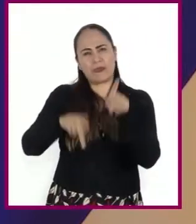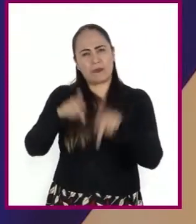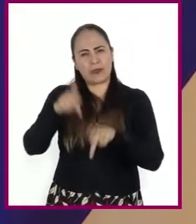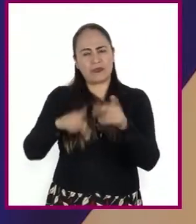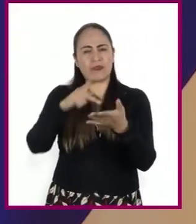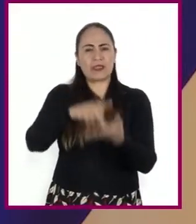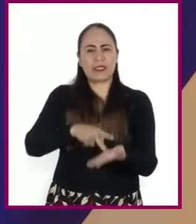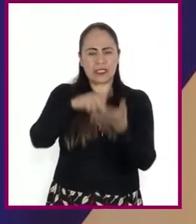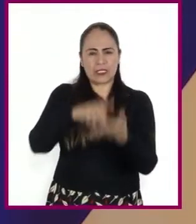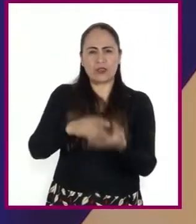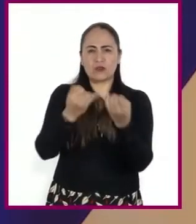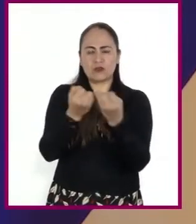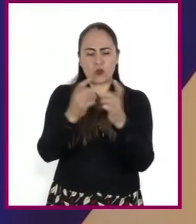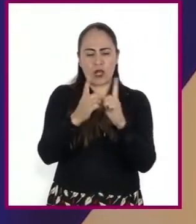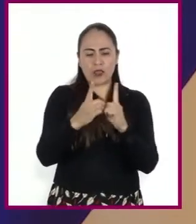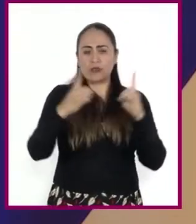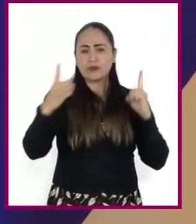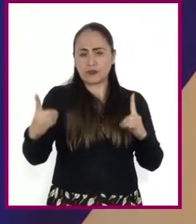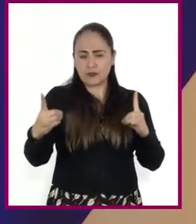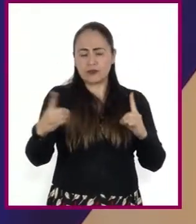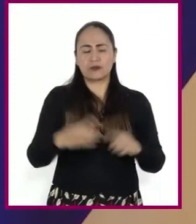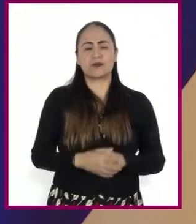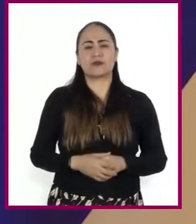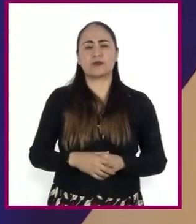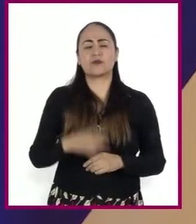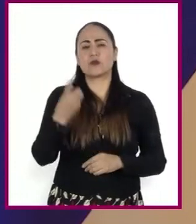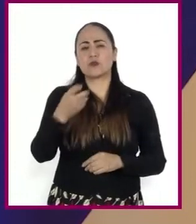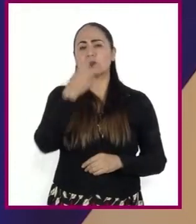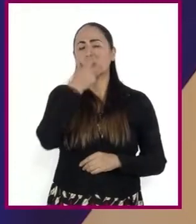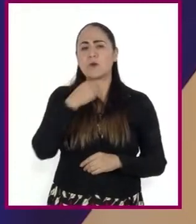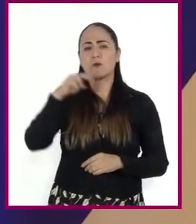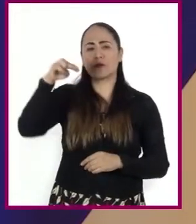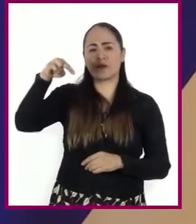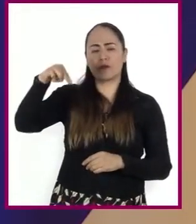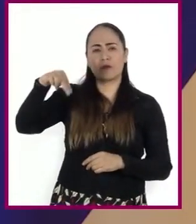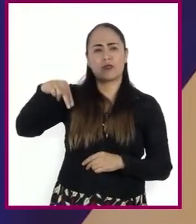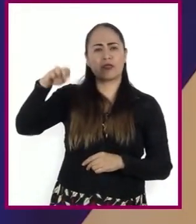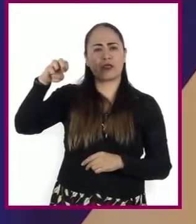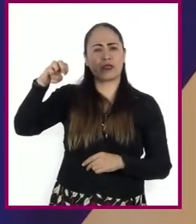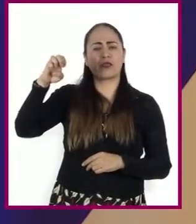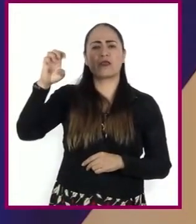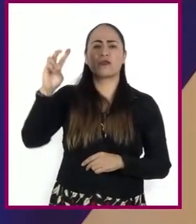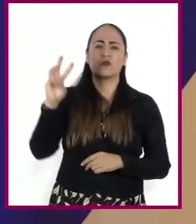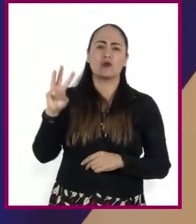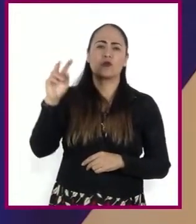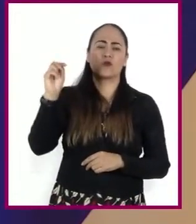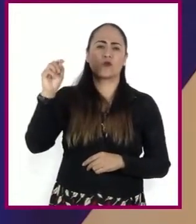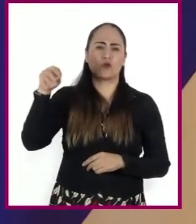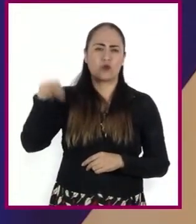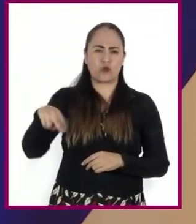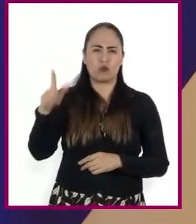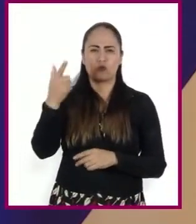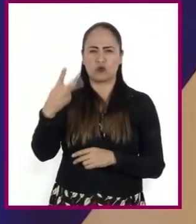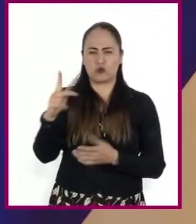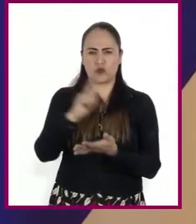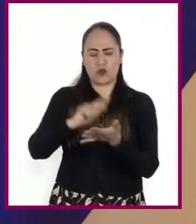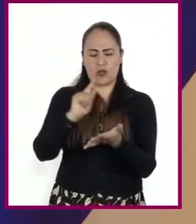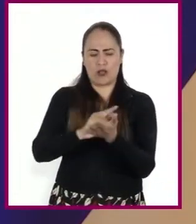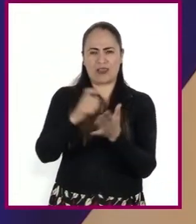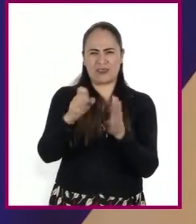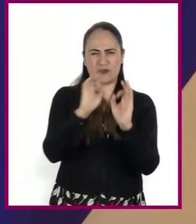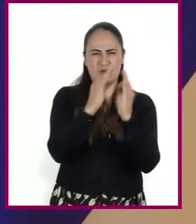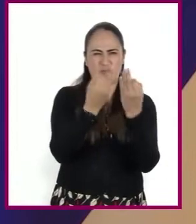encuentren separados. Por esa razón, Newton en su ley propuso la siguiente fórmula dándole sentido a la